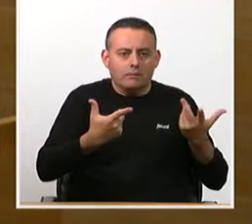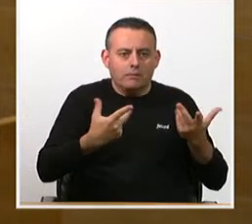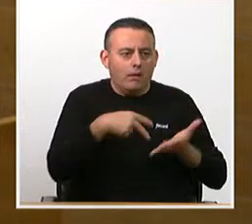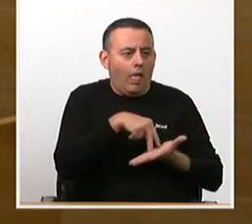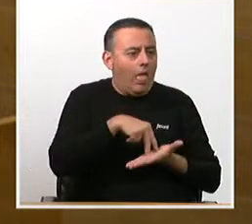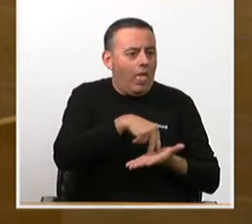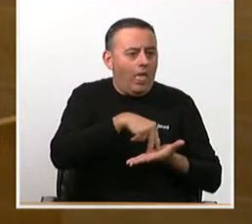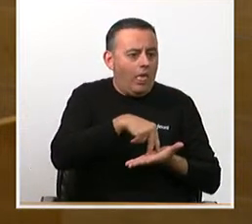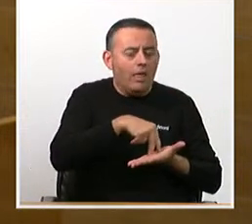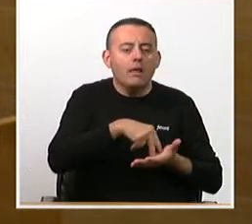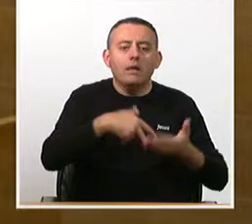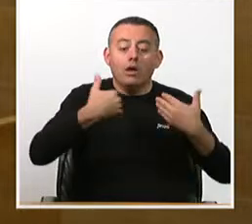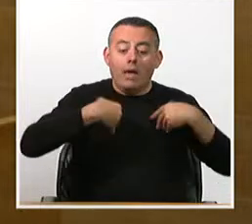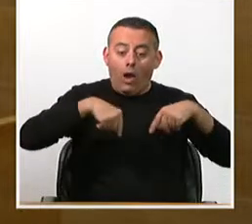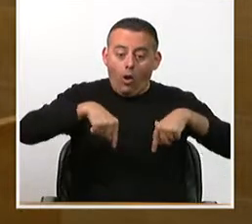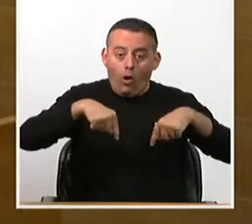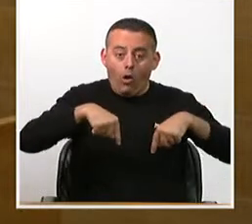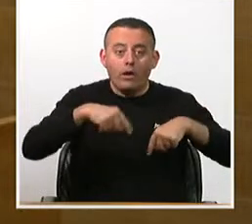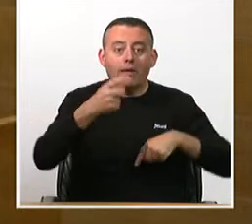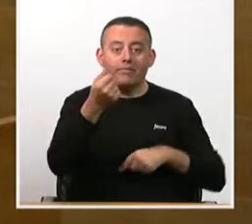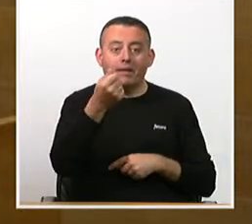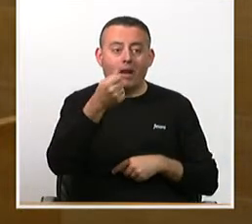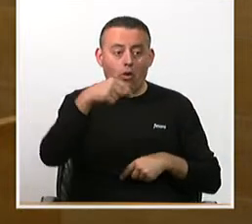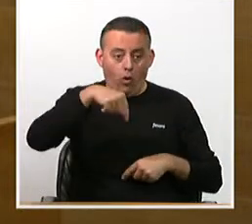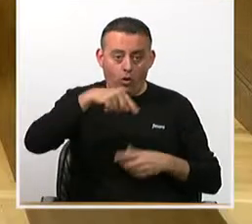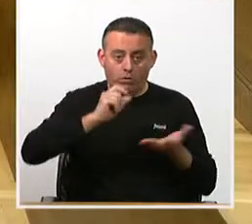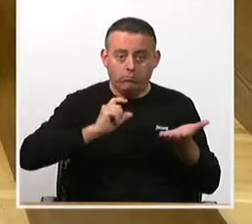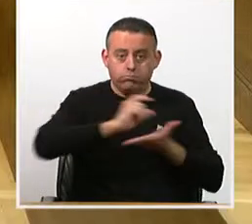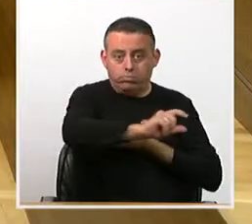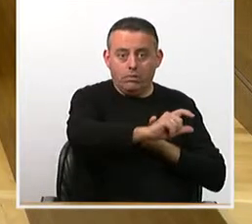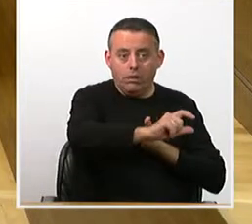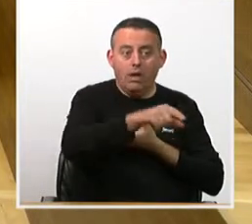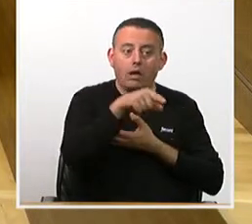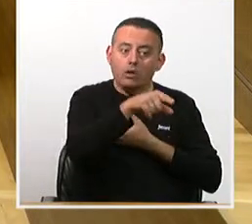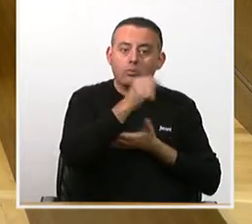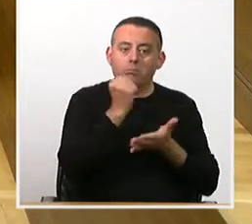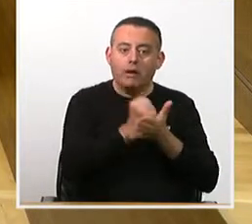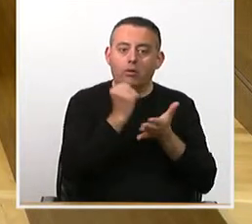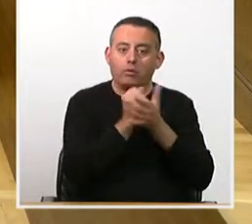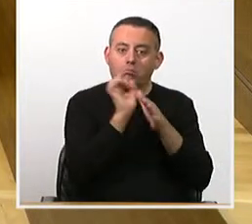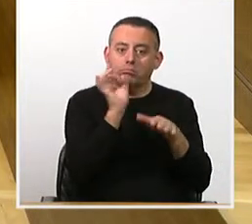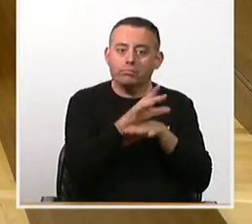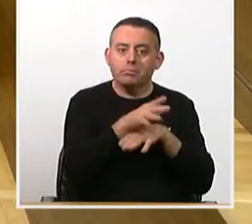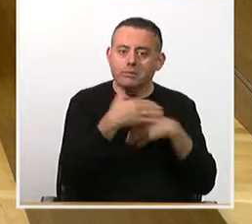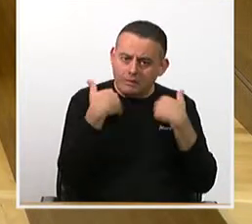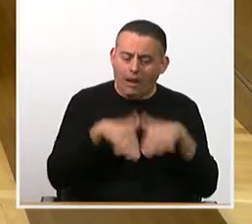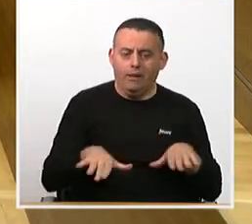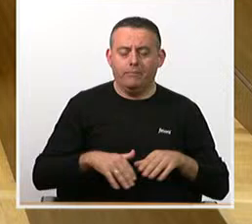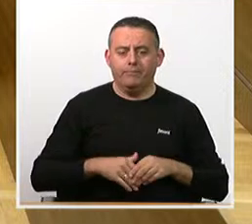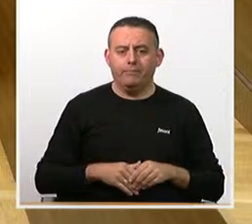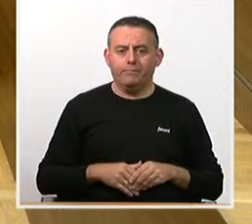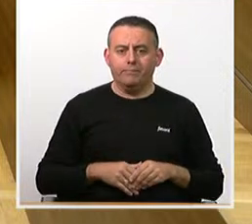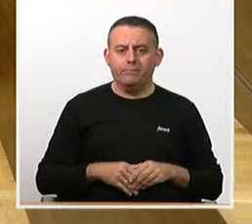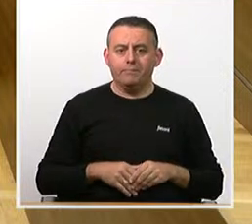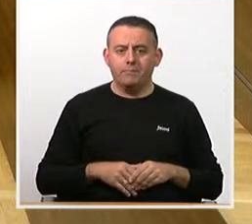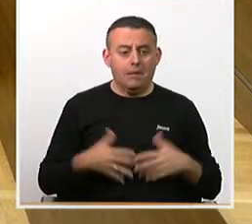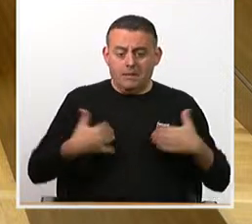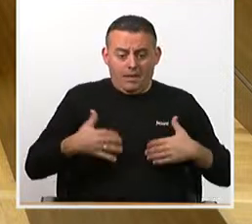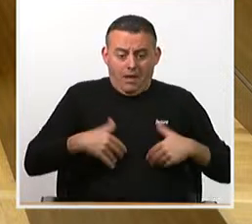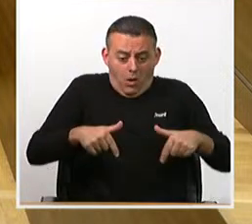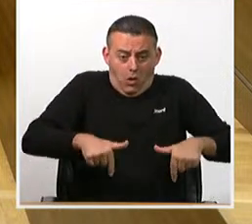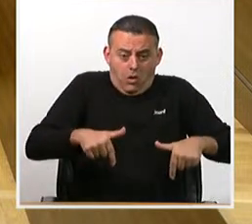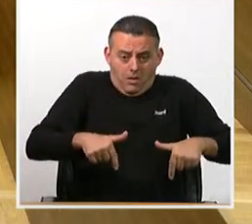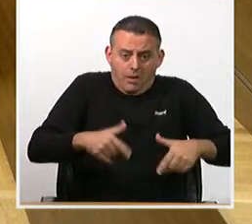primeras ayudas de emergencia urgente por la reacción y y Desde esa